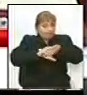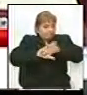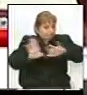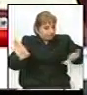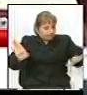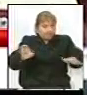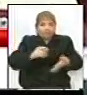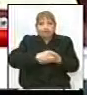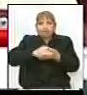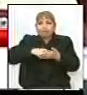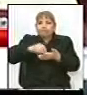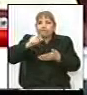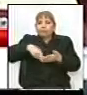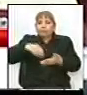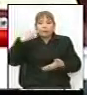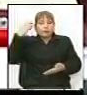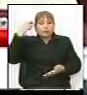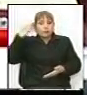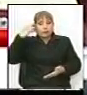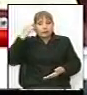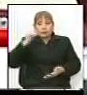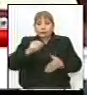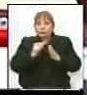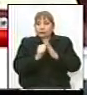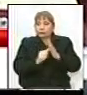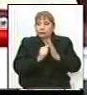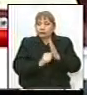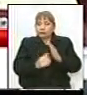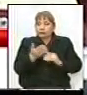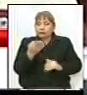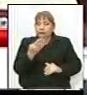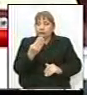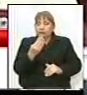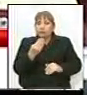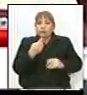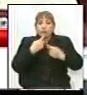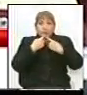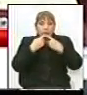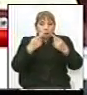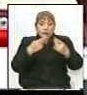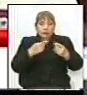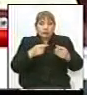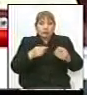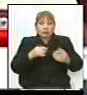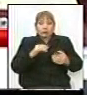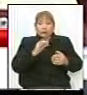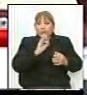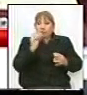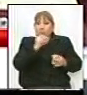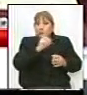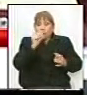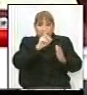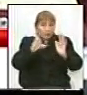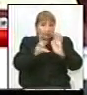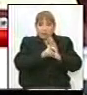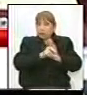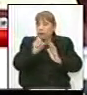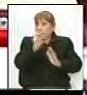organización política. Y en el artículo 14, de la declaración de ilegalidad por